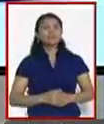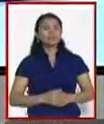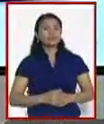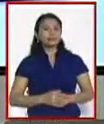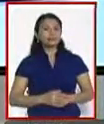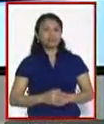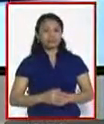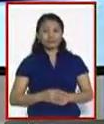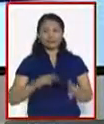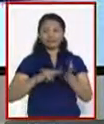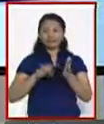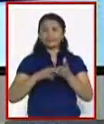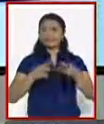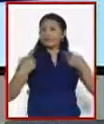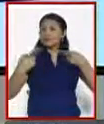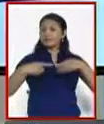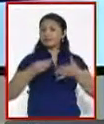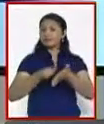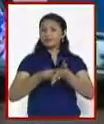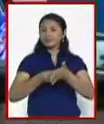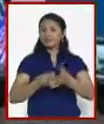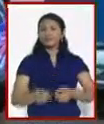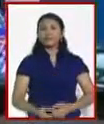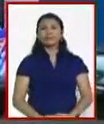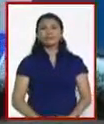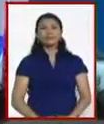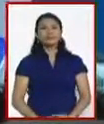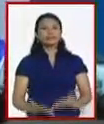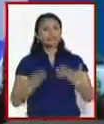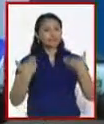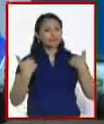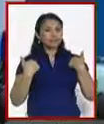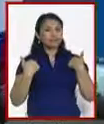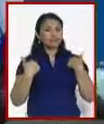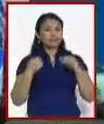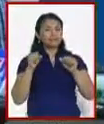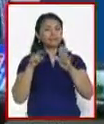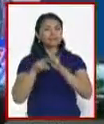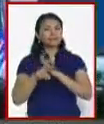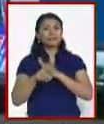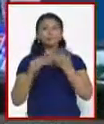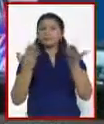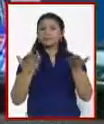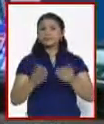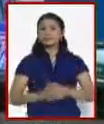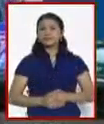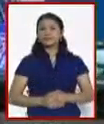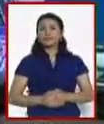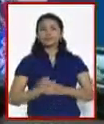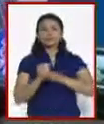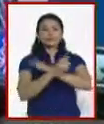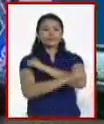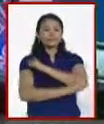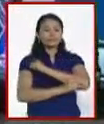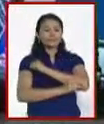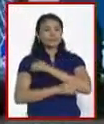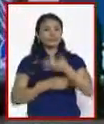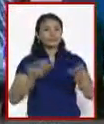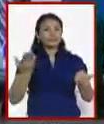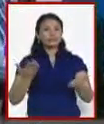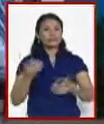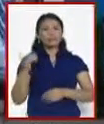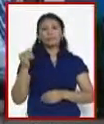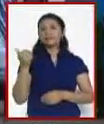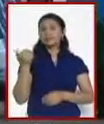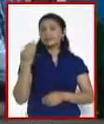podría haberse tratado de un ajuste de cuentas. Tenemos un asesinato que se ha dado en la localidad de La Guardia,